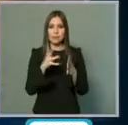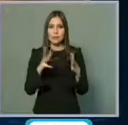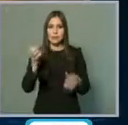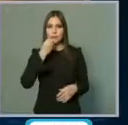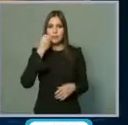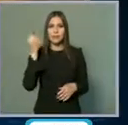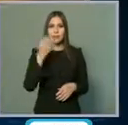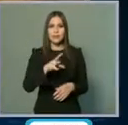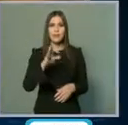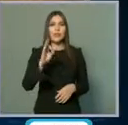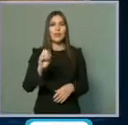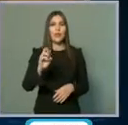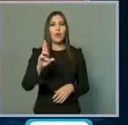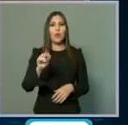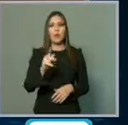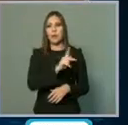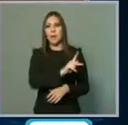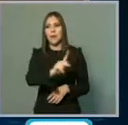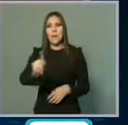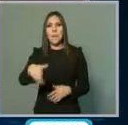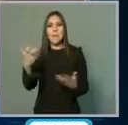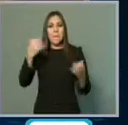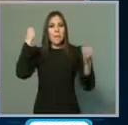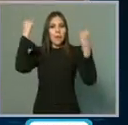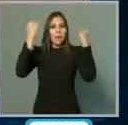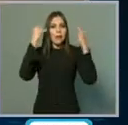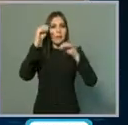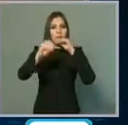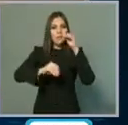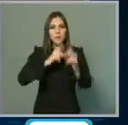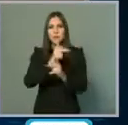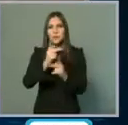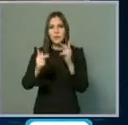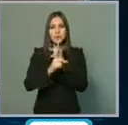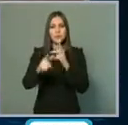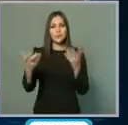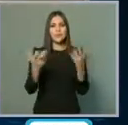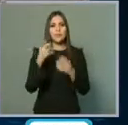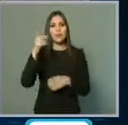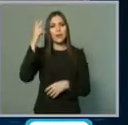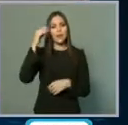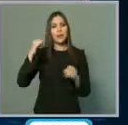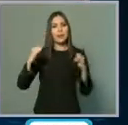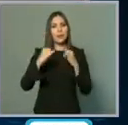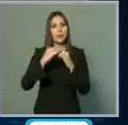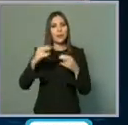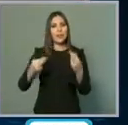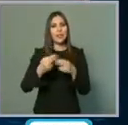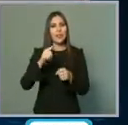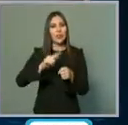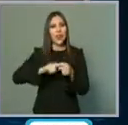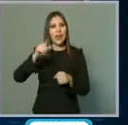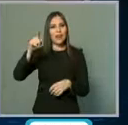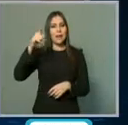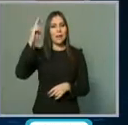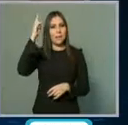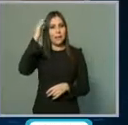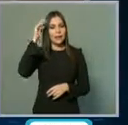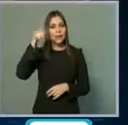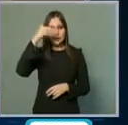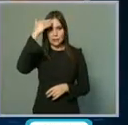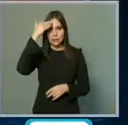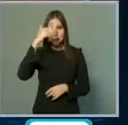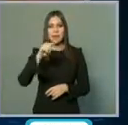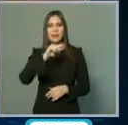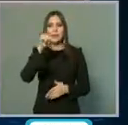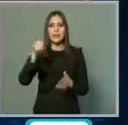de una producción que produce el Instituto Nacional de Bellas Artes, yo ya sabía que íbamos a estrenar en Bellas